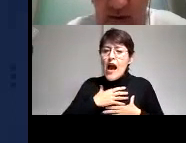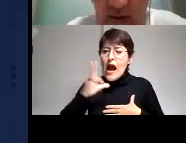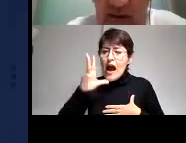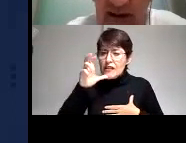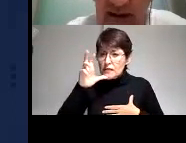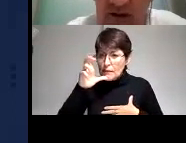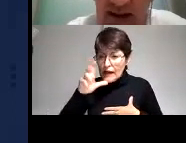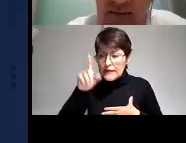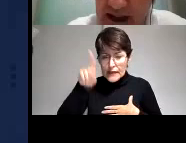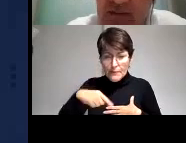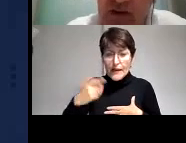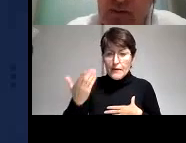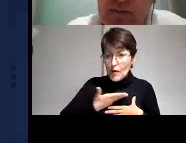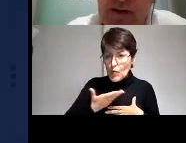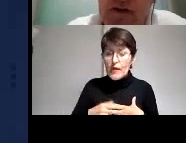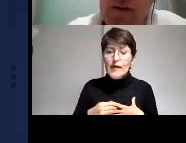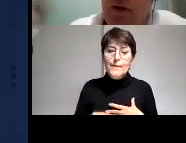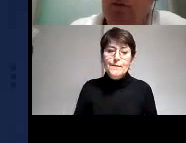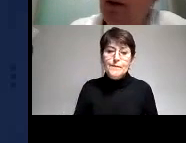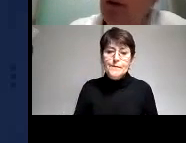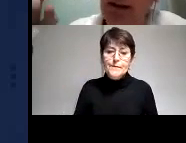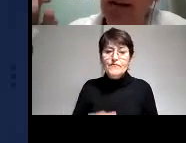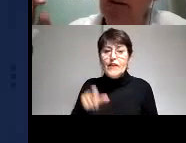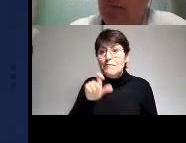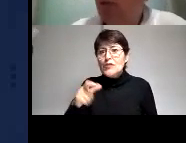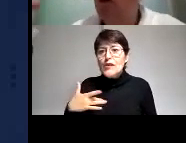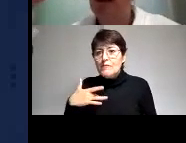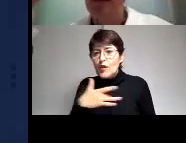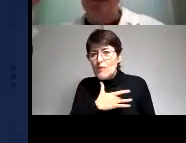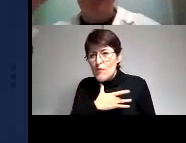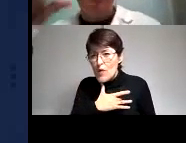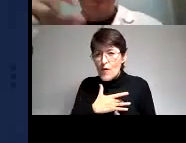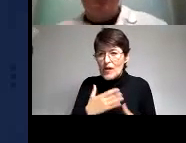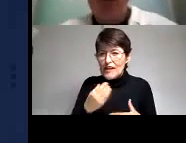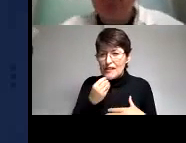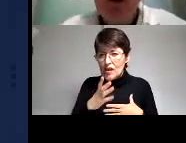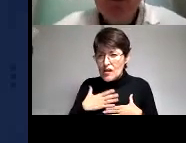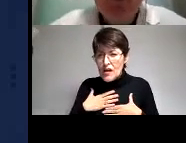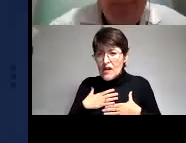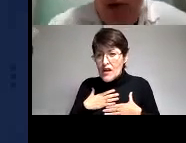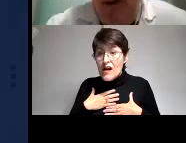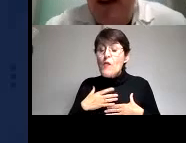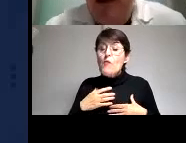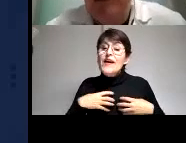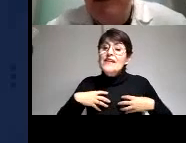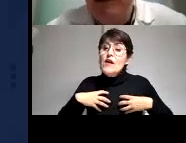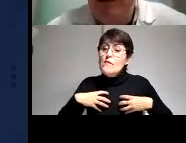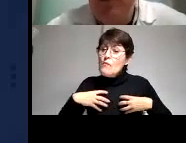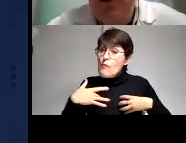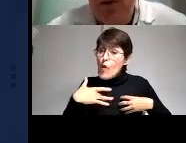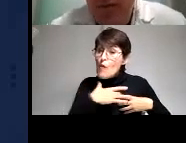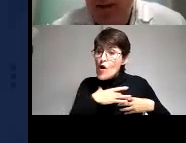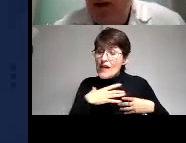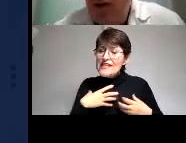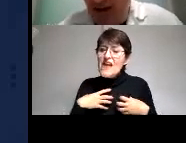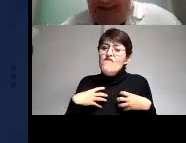Tenemos el mismo problema en el caso del asma. El asma es un proceso de broncoespasmo, una contracción de los bronquios, pero no deja de ser un